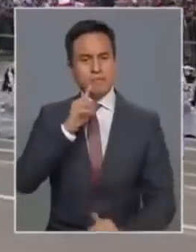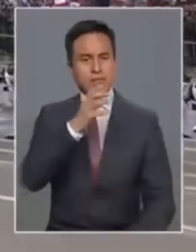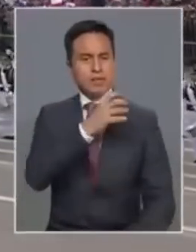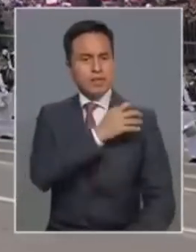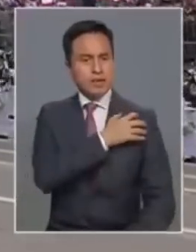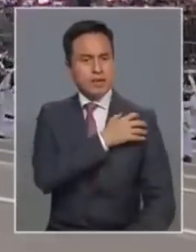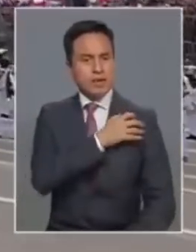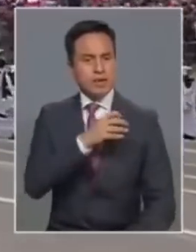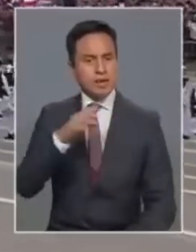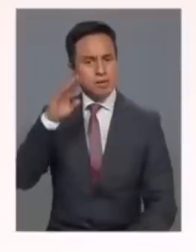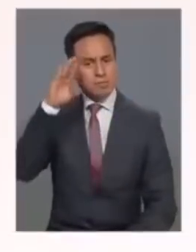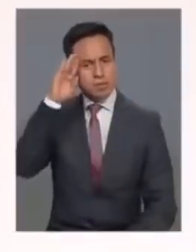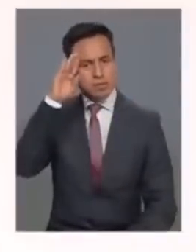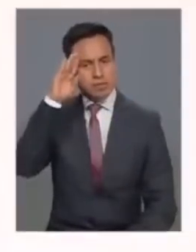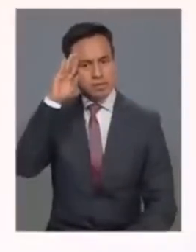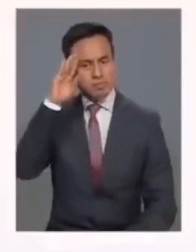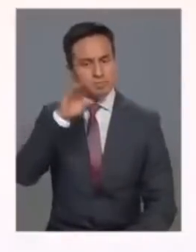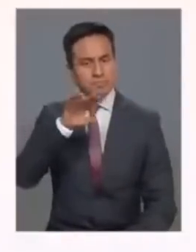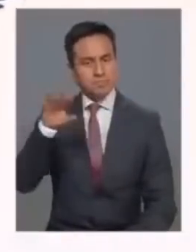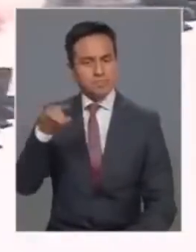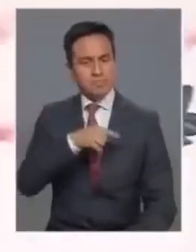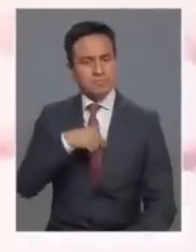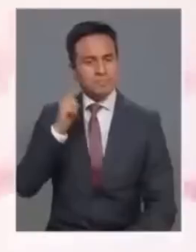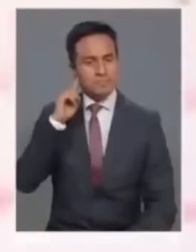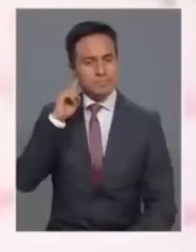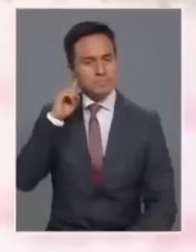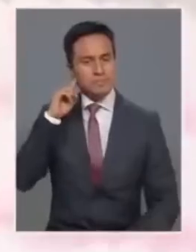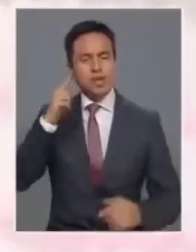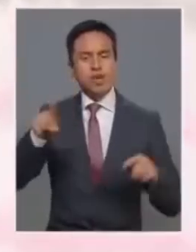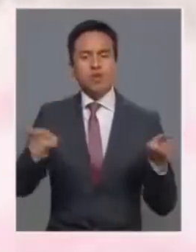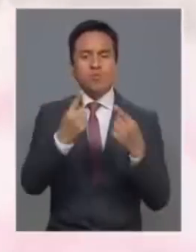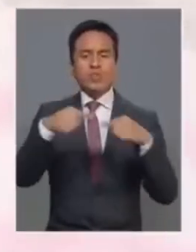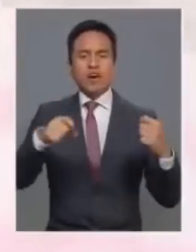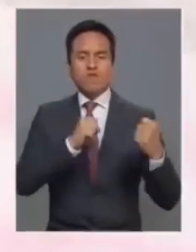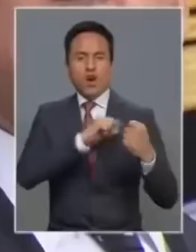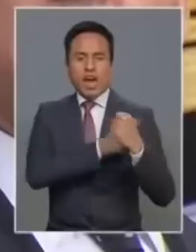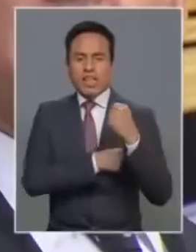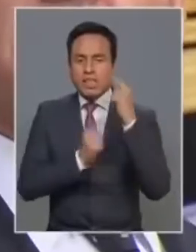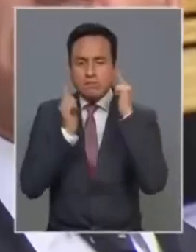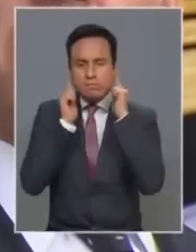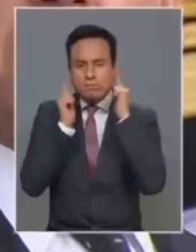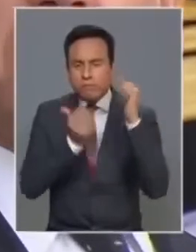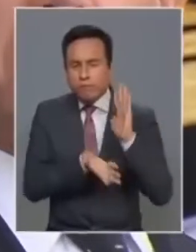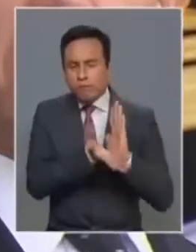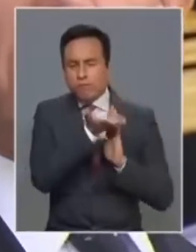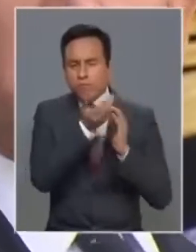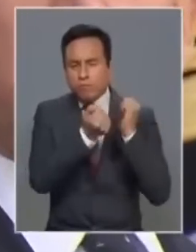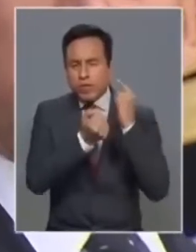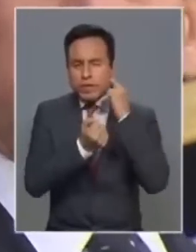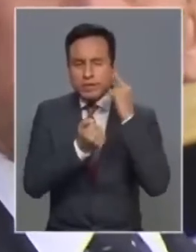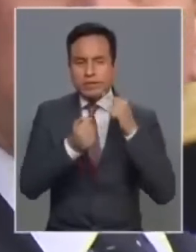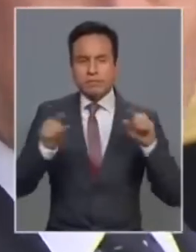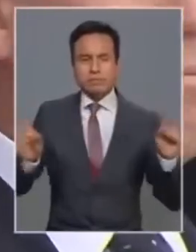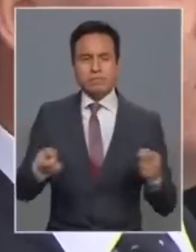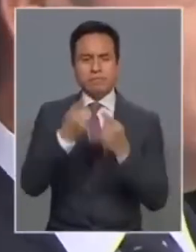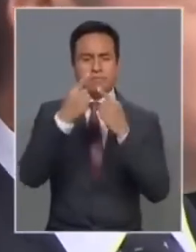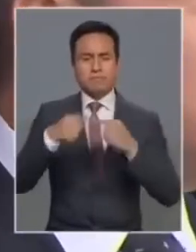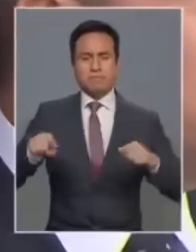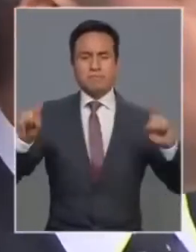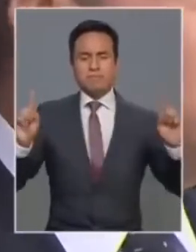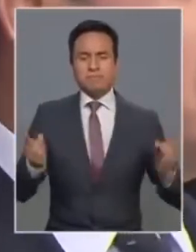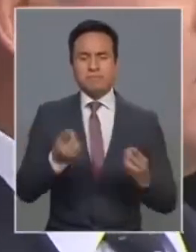bandada Cristóbal Contreras Pasual. ¡Qué belleza! ¡Chévere!